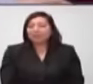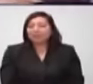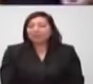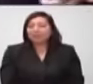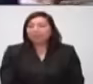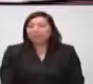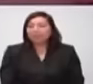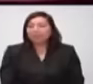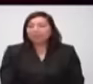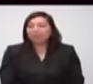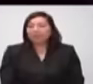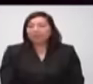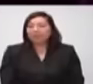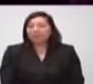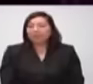favor.